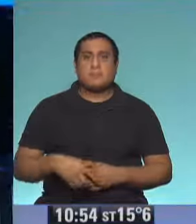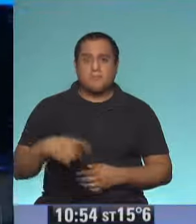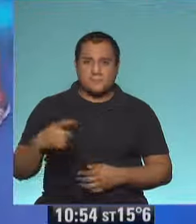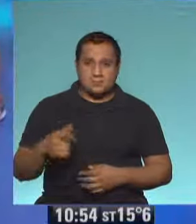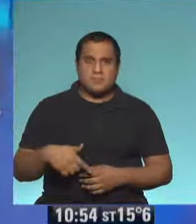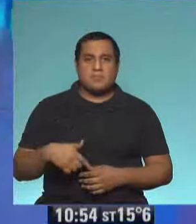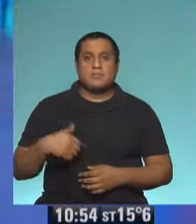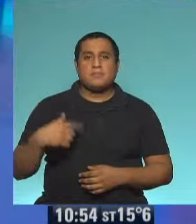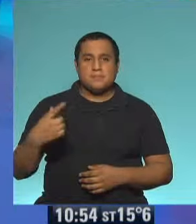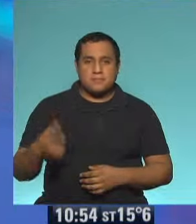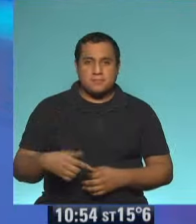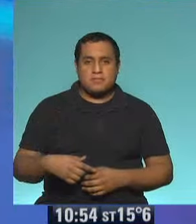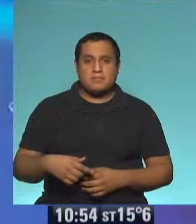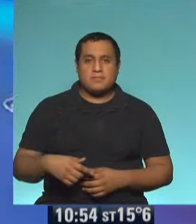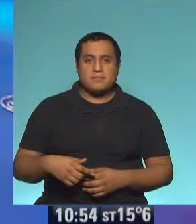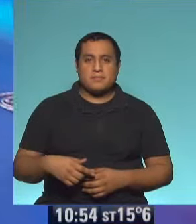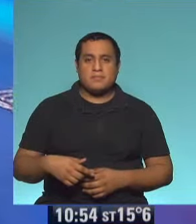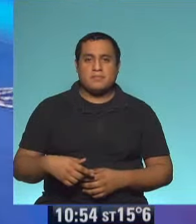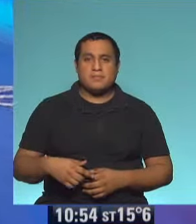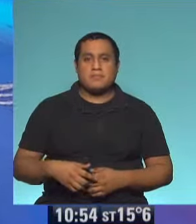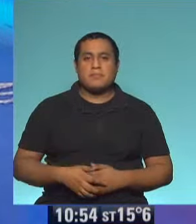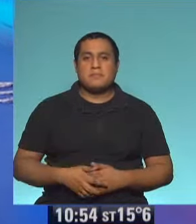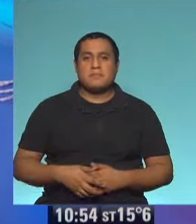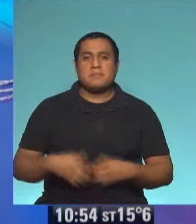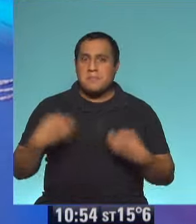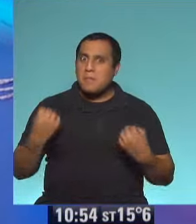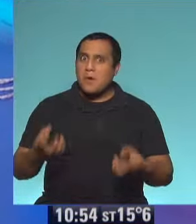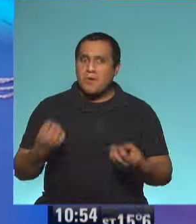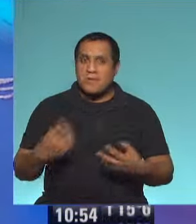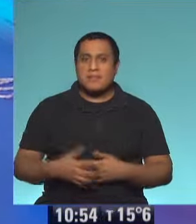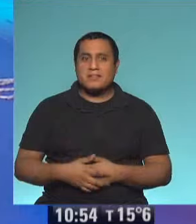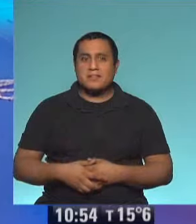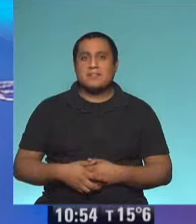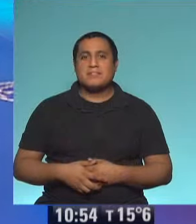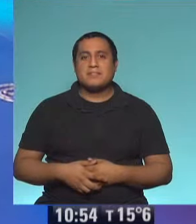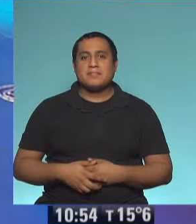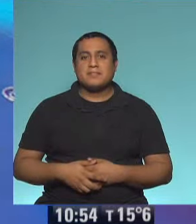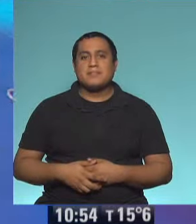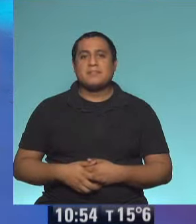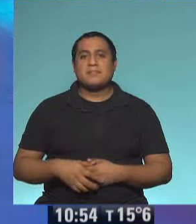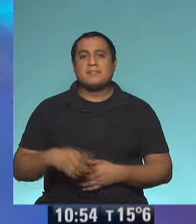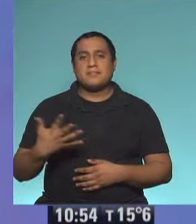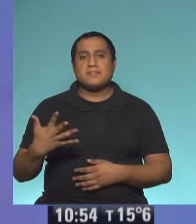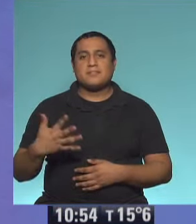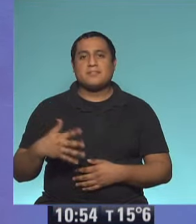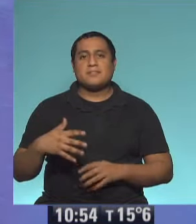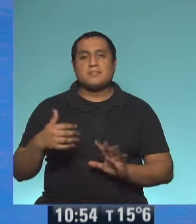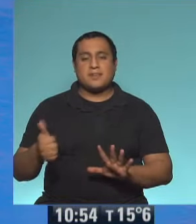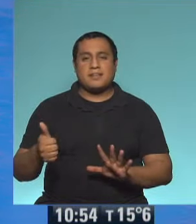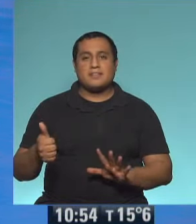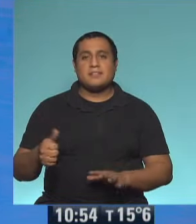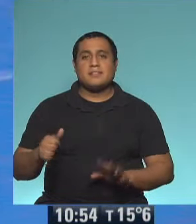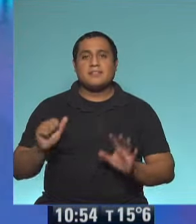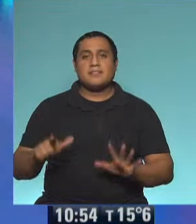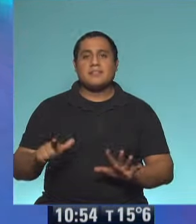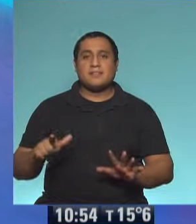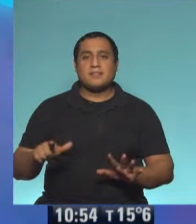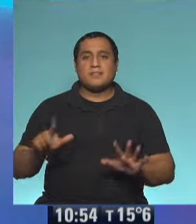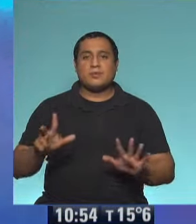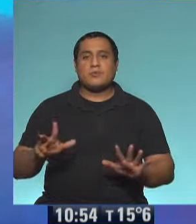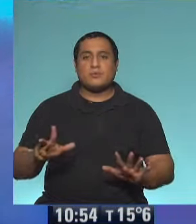entrar. ¡Ahí va! ¡Bien! Una, dos, tres, cuatro, cinco, seis.